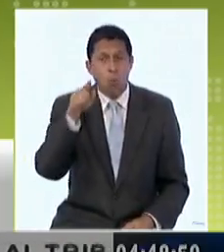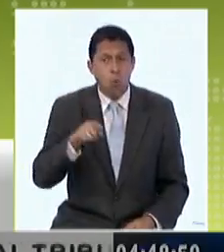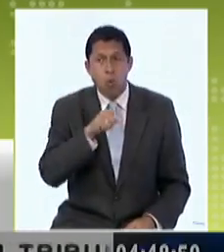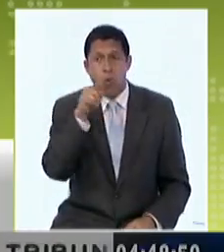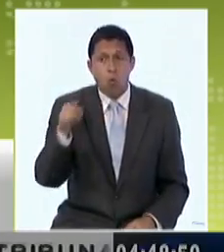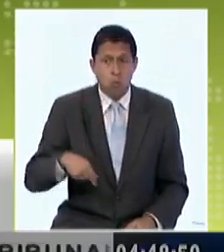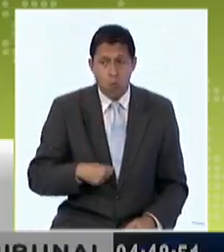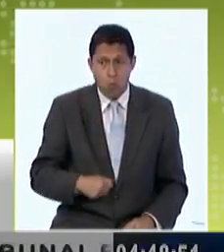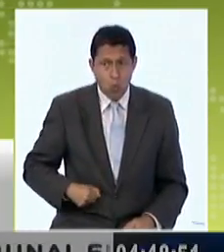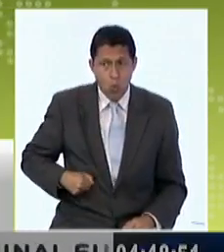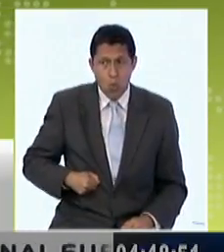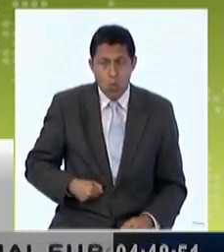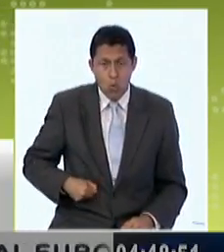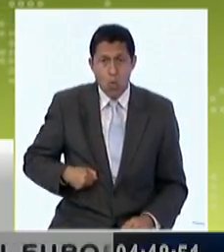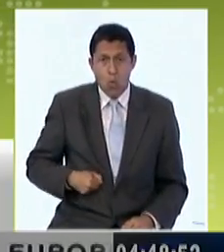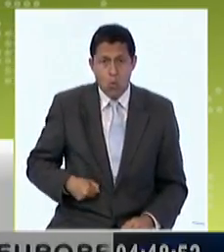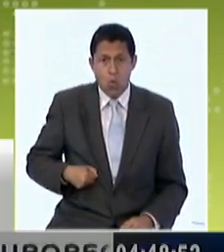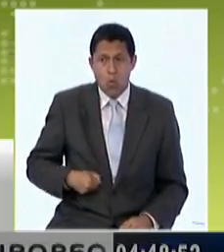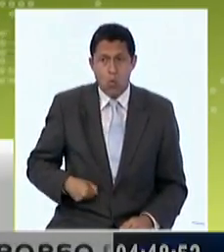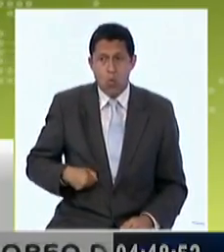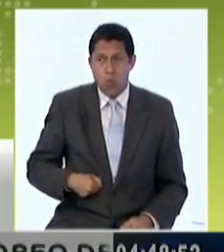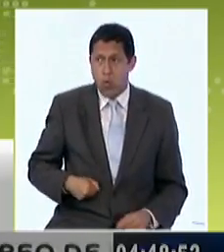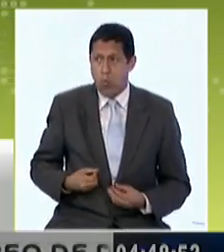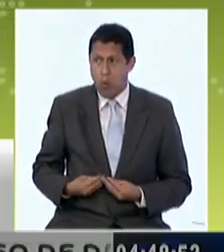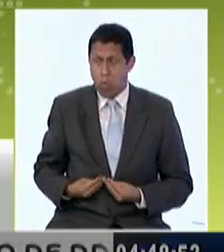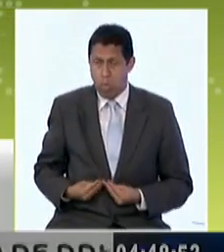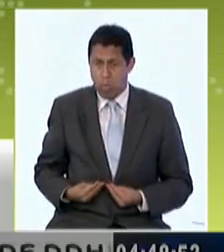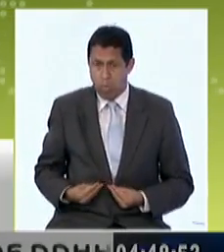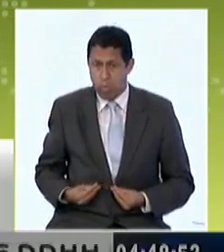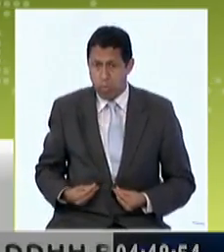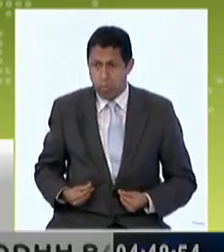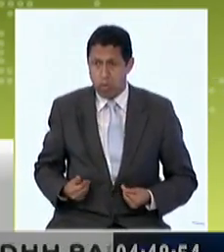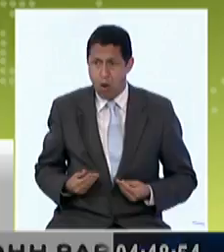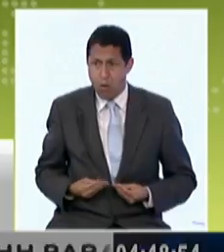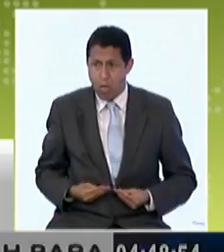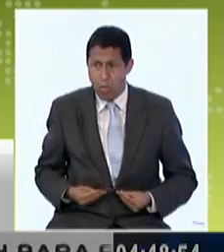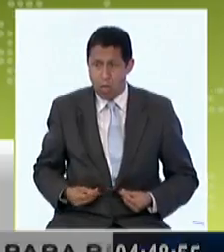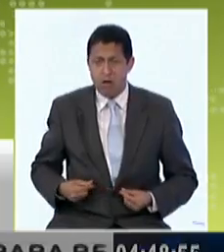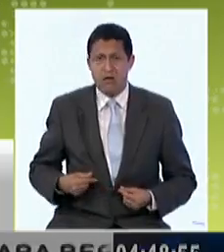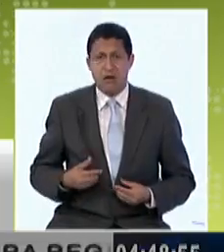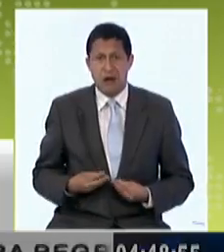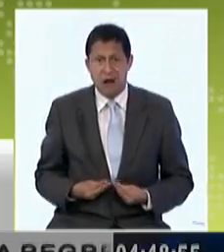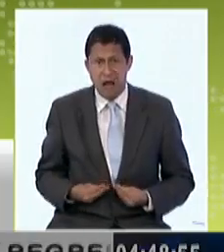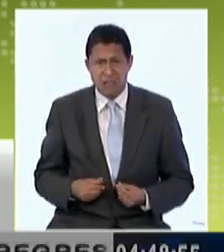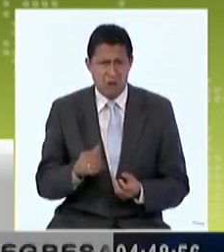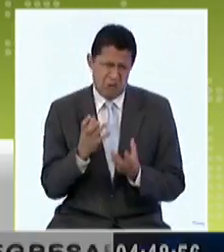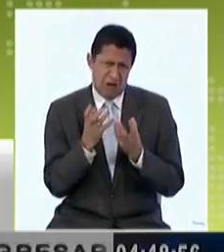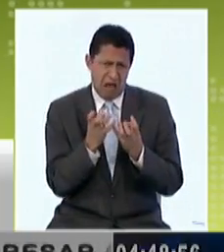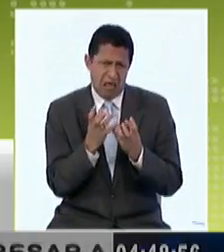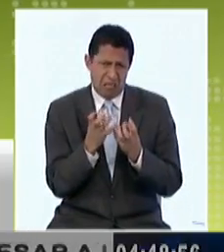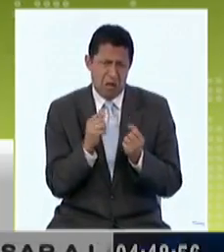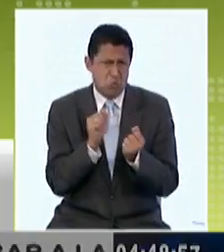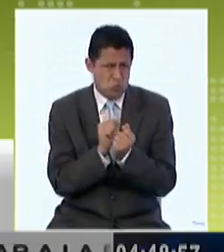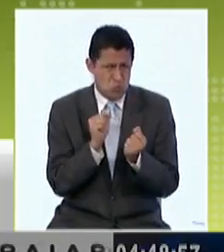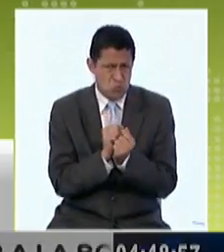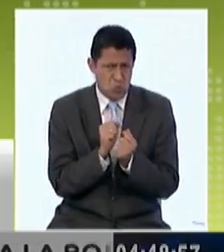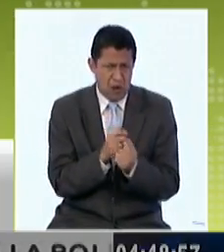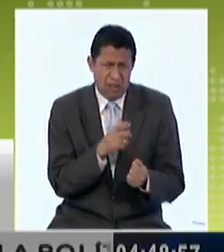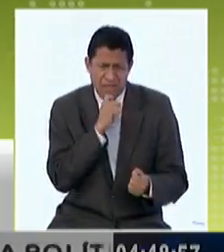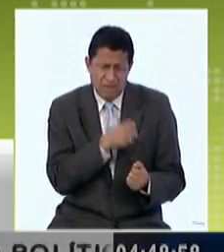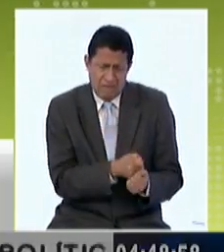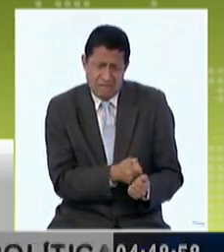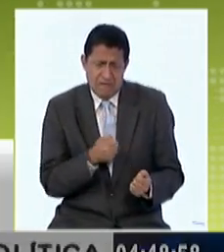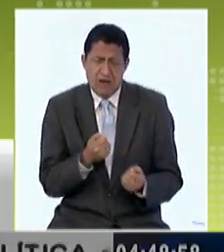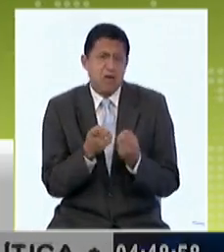ondas ultrasónicas que van a emulsificar y a convertir una grasa que es grumosa, dura y difícil de extraer en